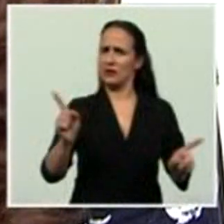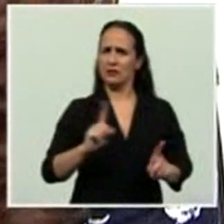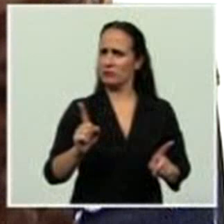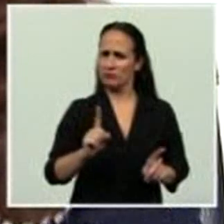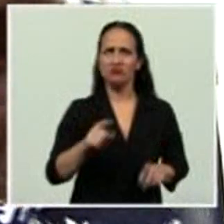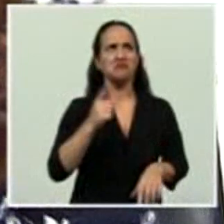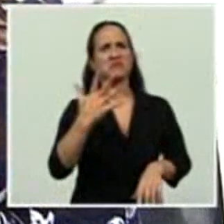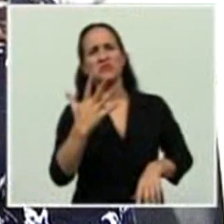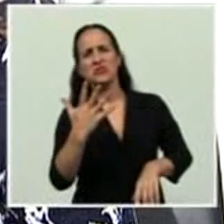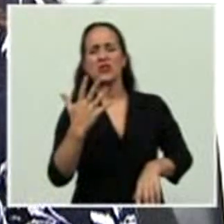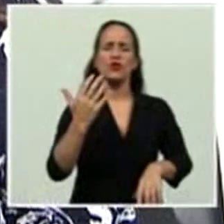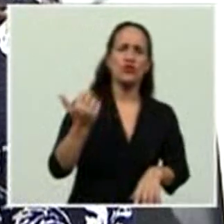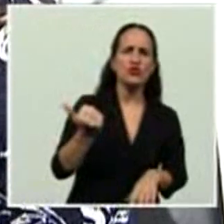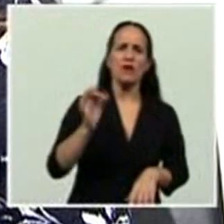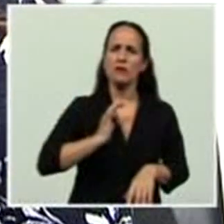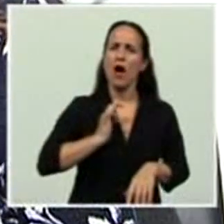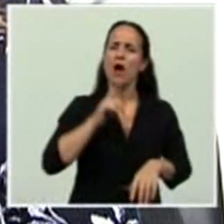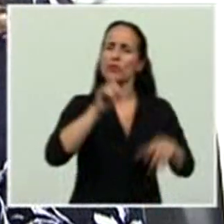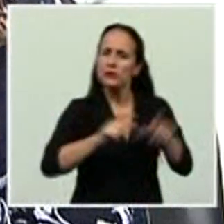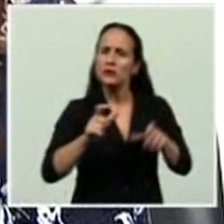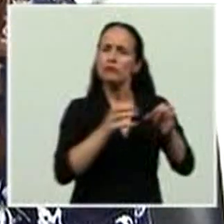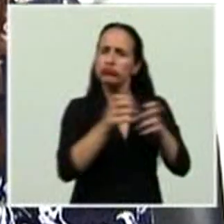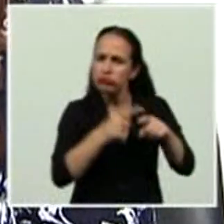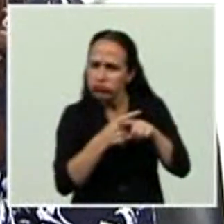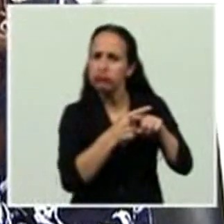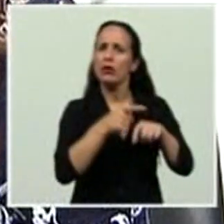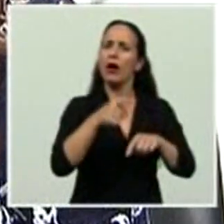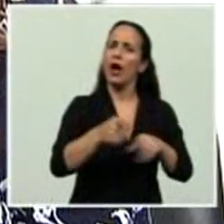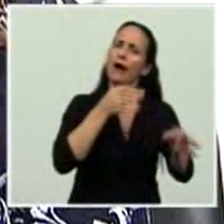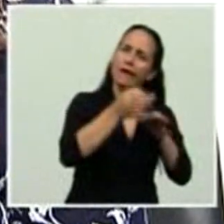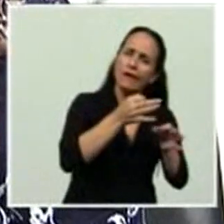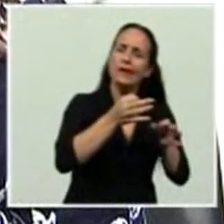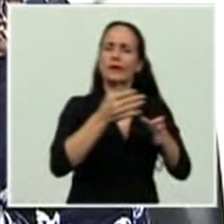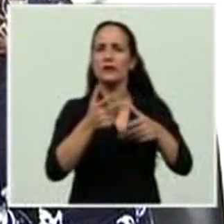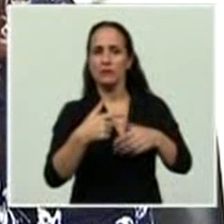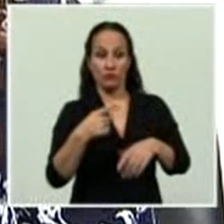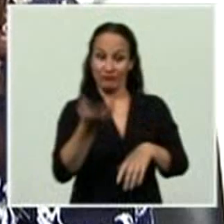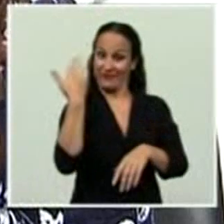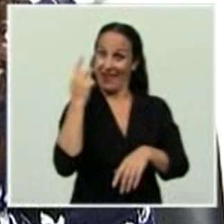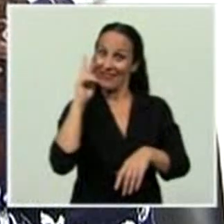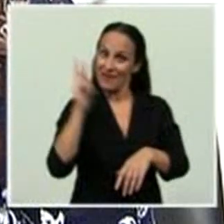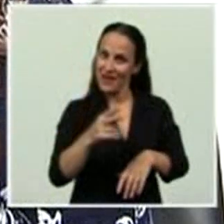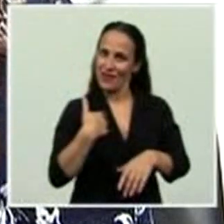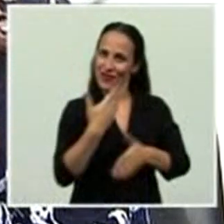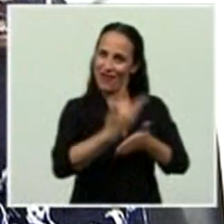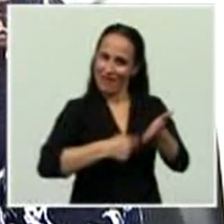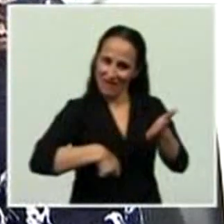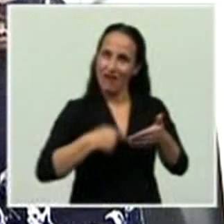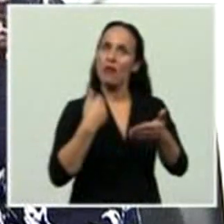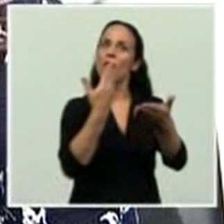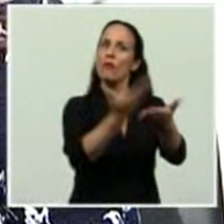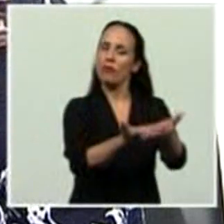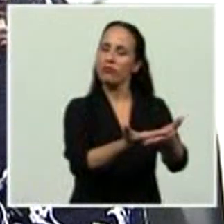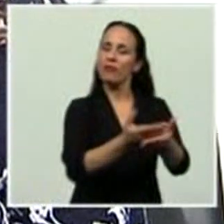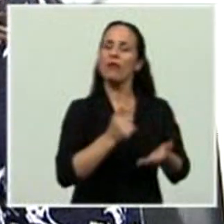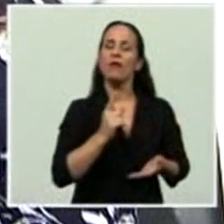cco y 6 años de discusiones de charlas como ustedes vieron entregué una copia del